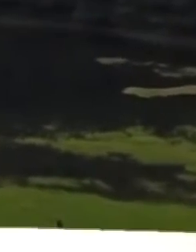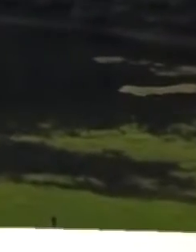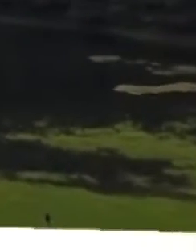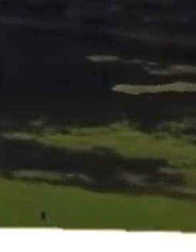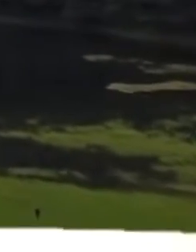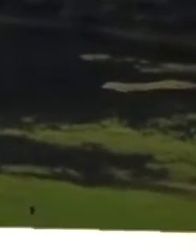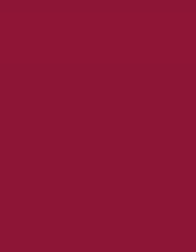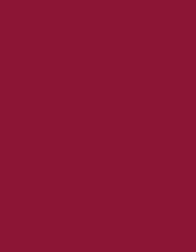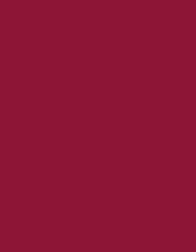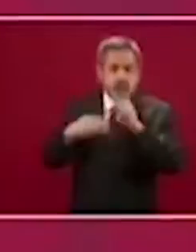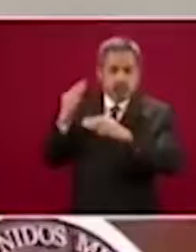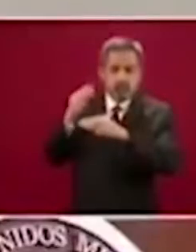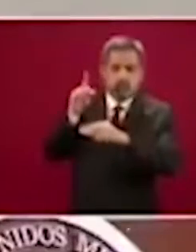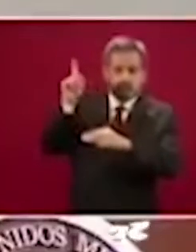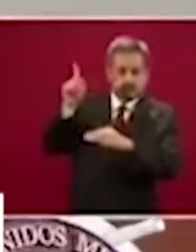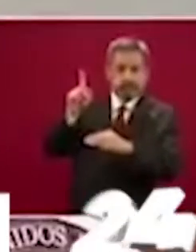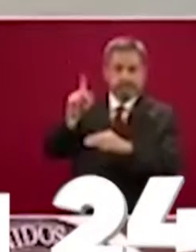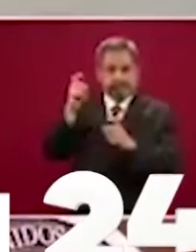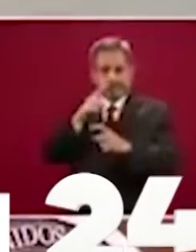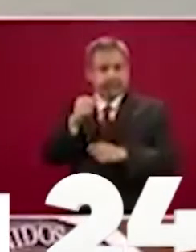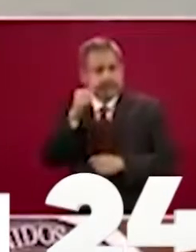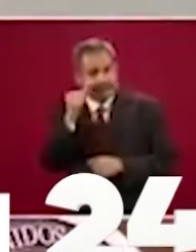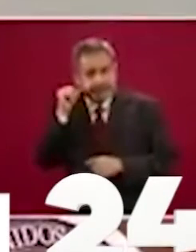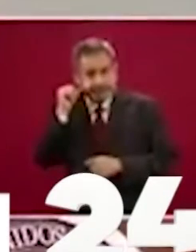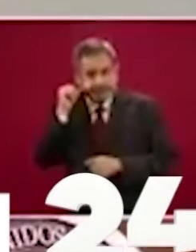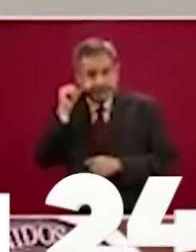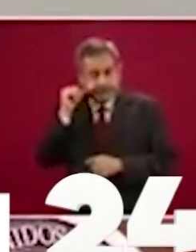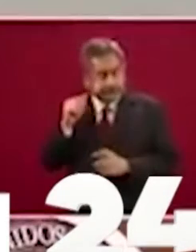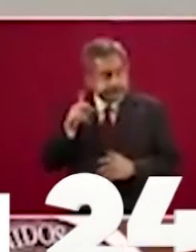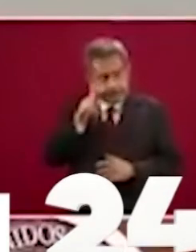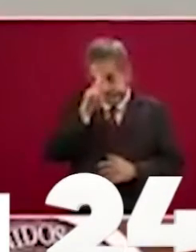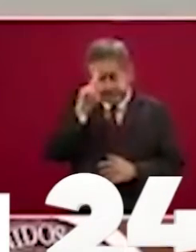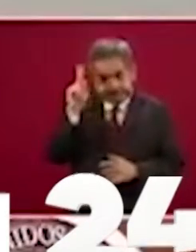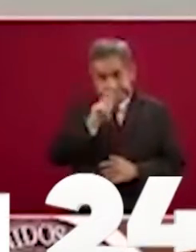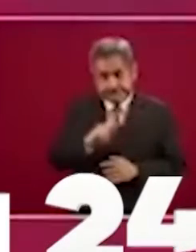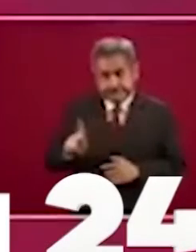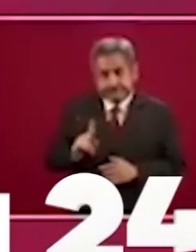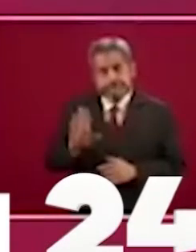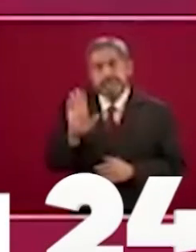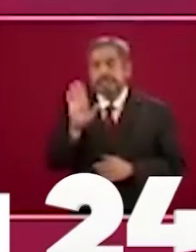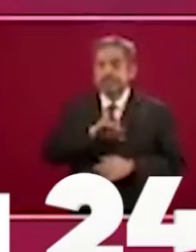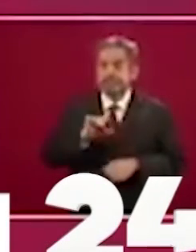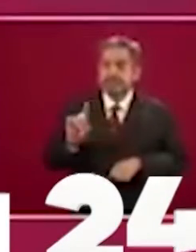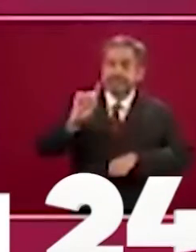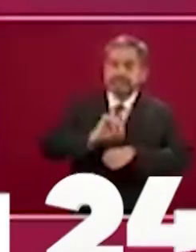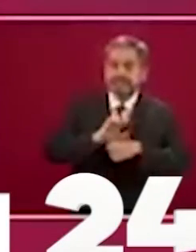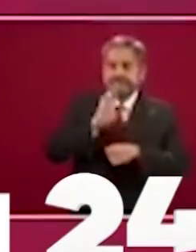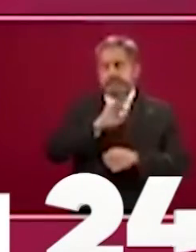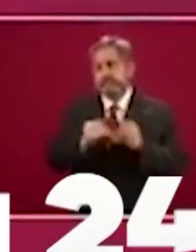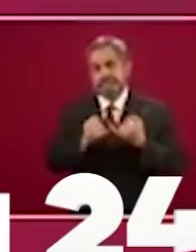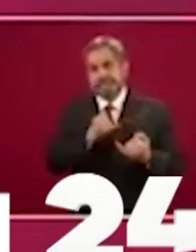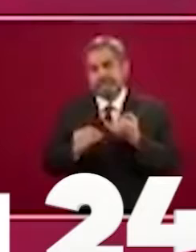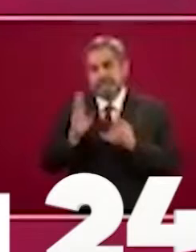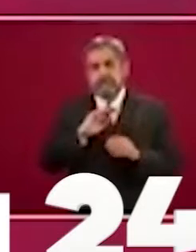de misógino. Dijo que van a enviar un exhorto a la autoridad competente para que, bueno, incluso aquí en el estado de